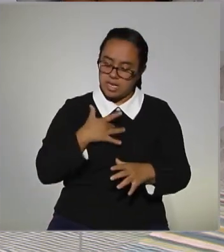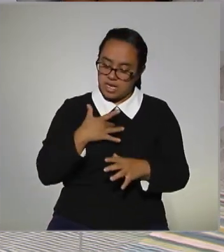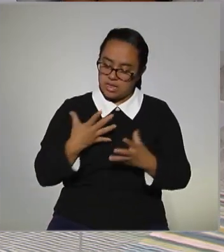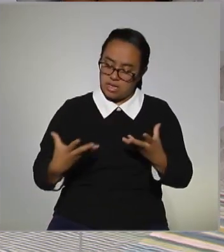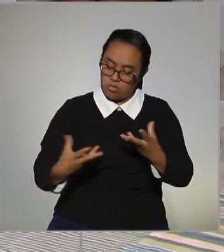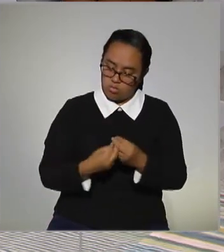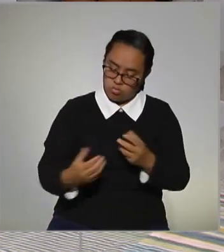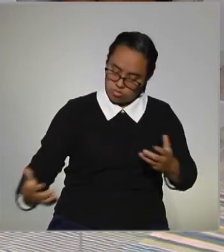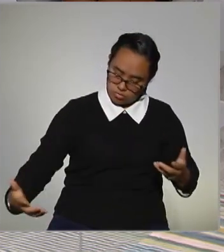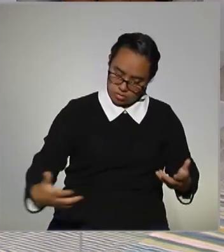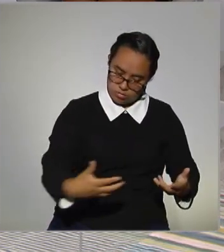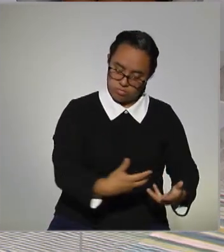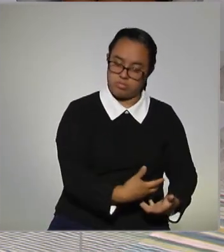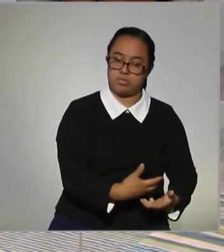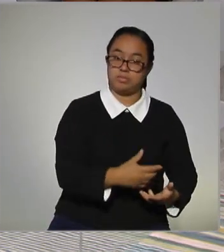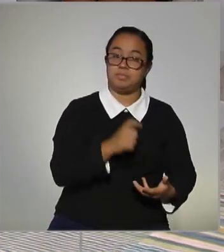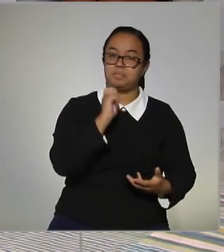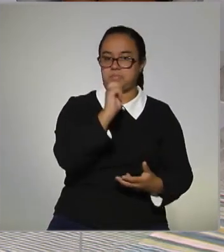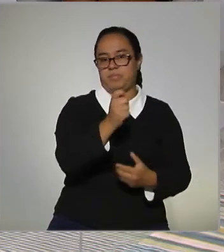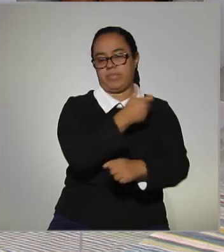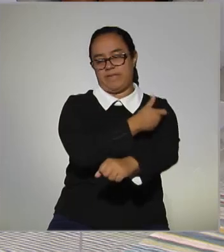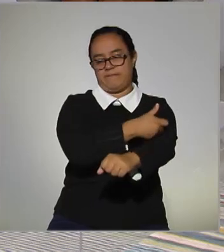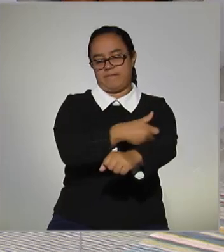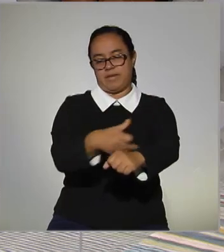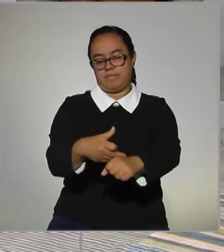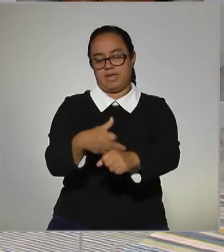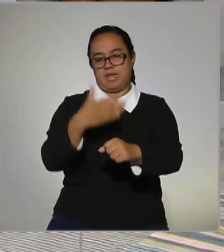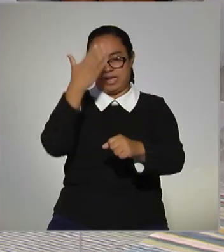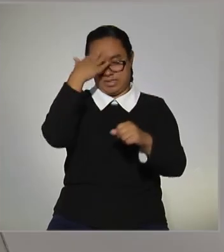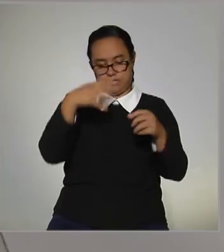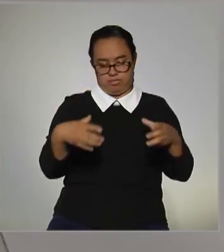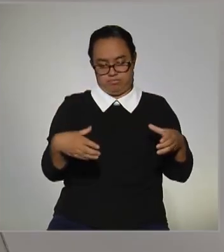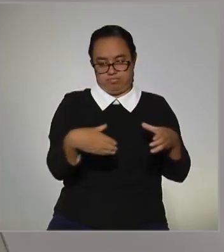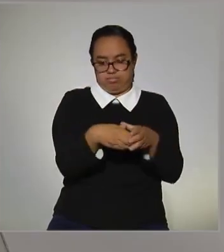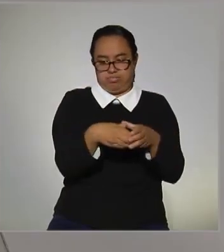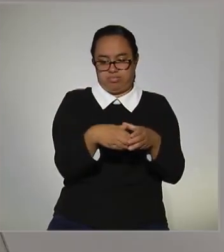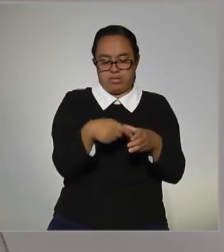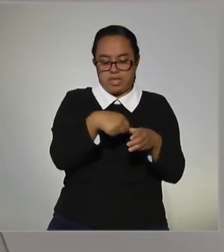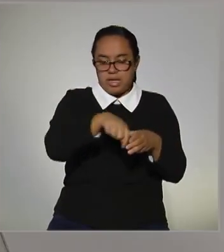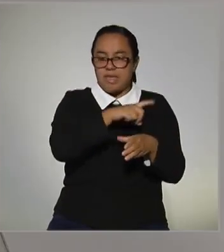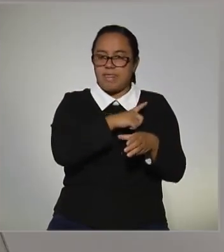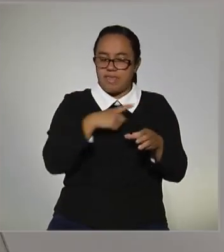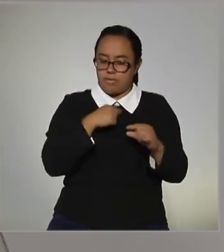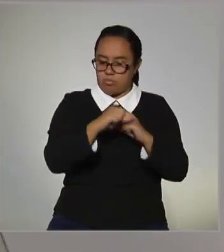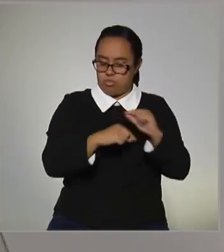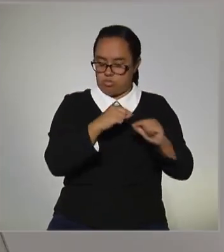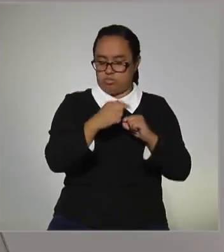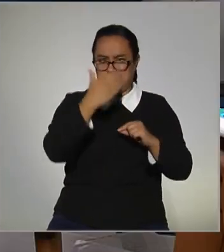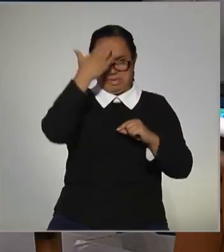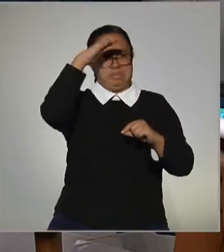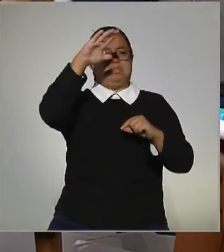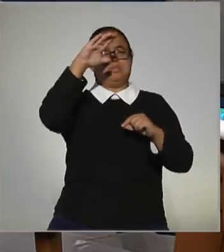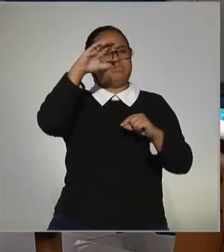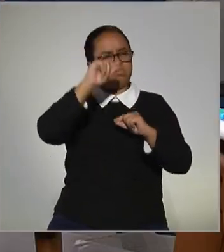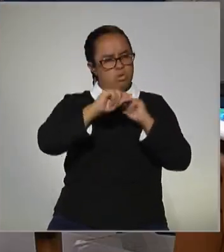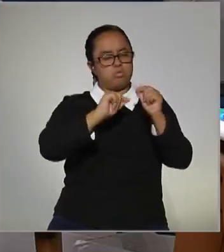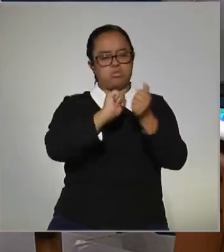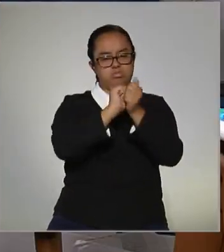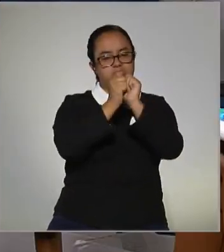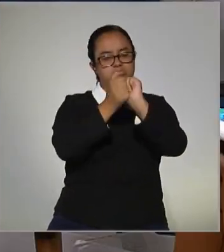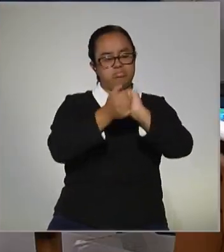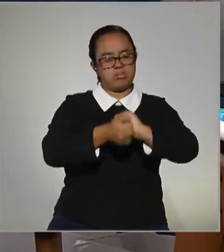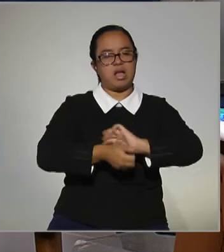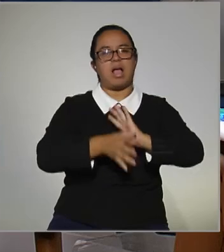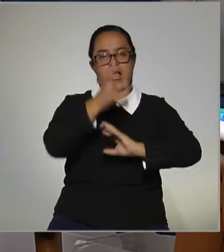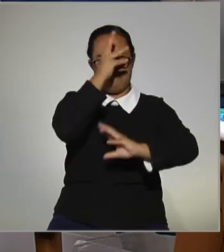pasa en la familia y en el mundo, ¿no? La familia es un sistema que se tiene que ir acoplando conforme va pasando la vida como tal. Claro, hay que